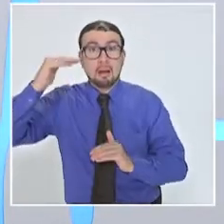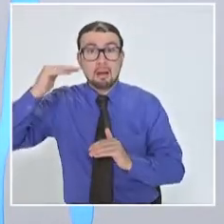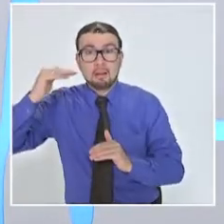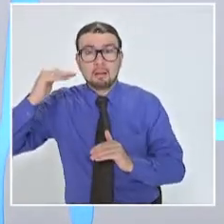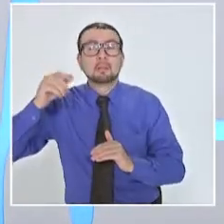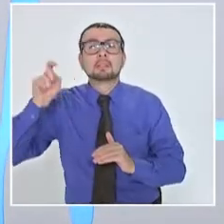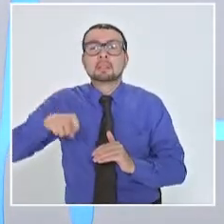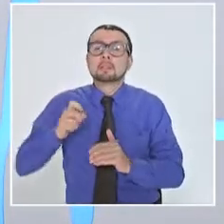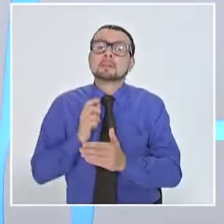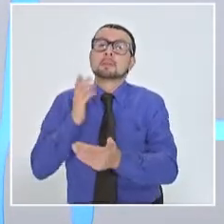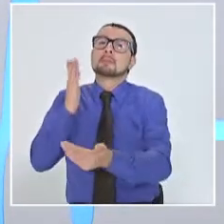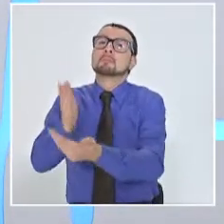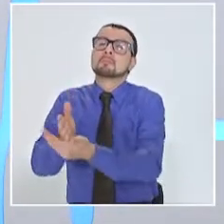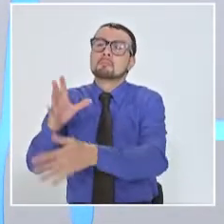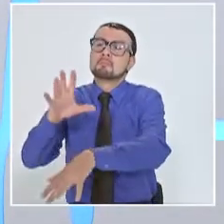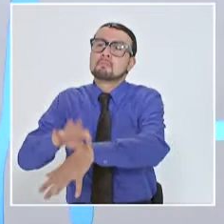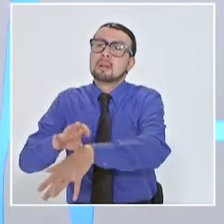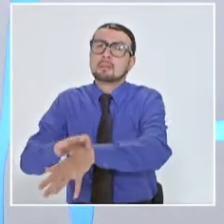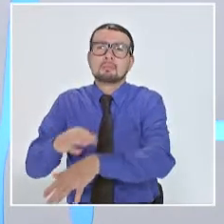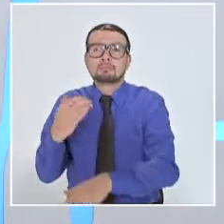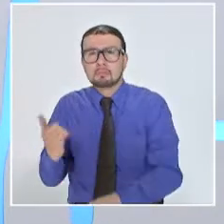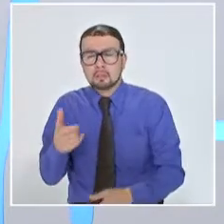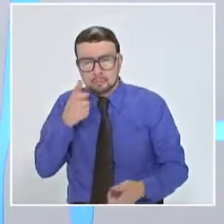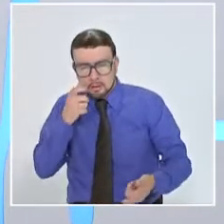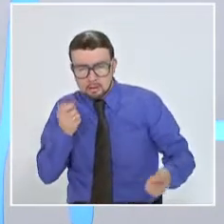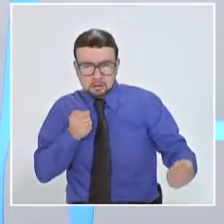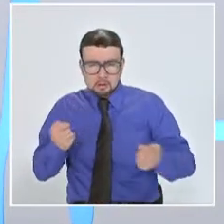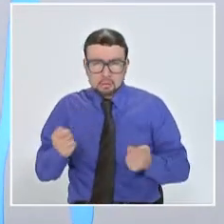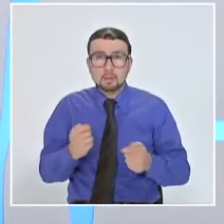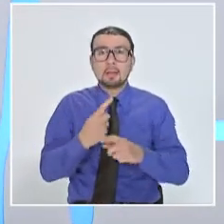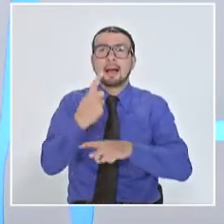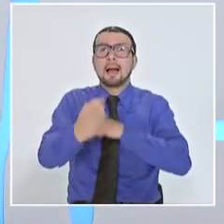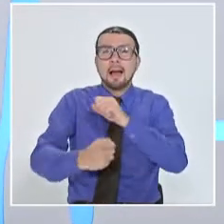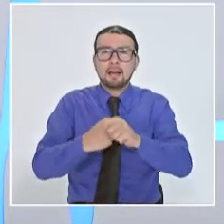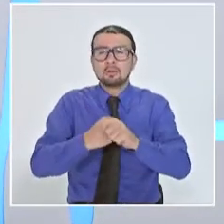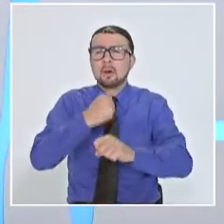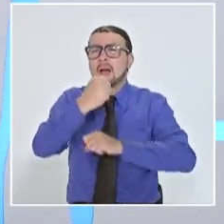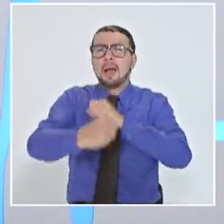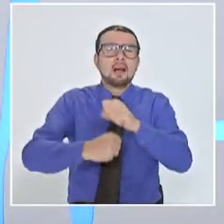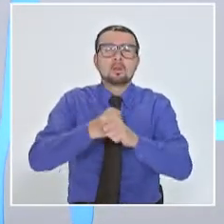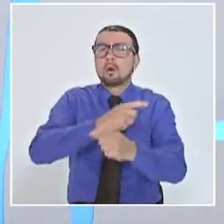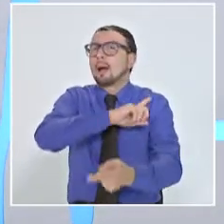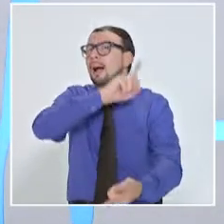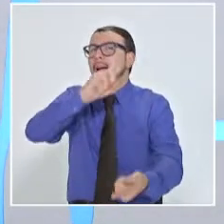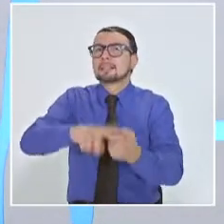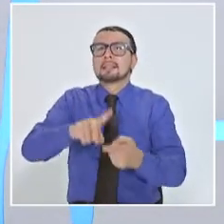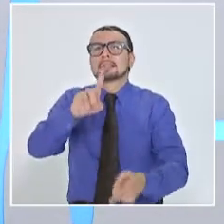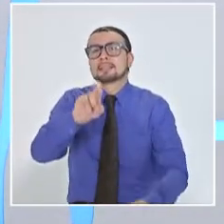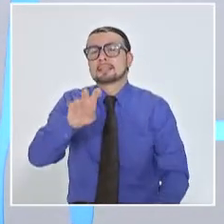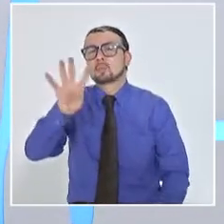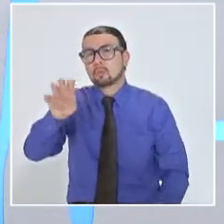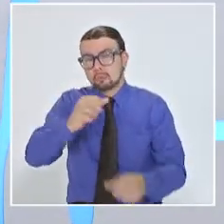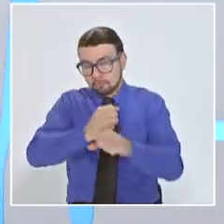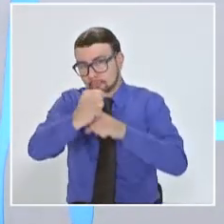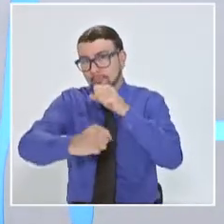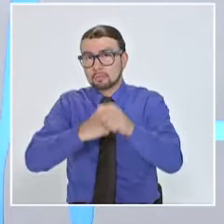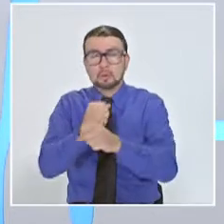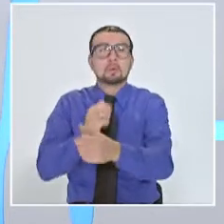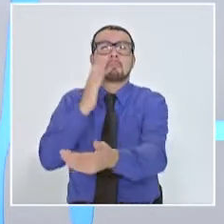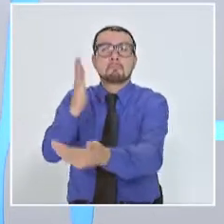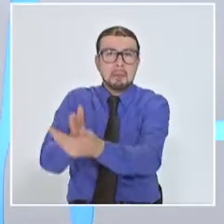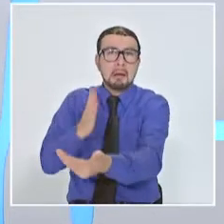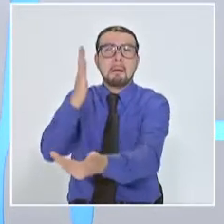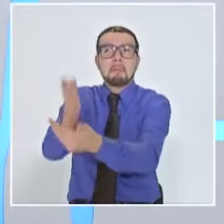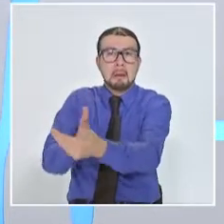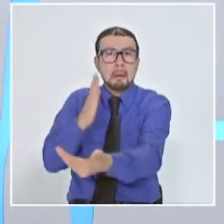ir al médico para que le haga un examen clínico de mama cada año hasta los 69 años. Y el segundo componente